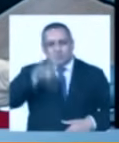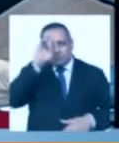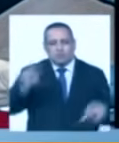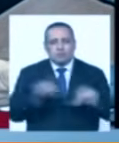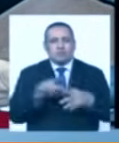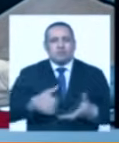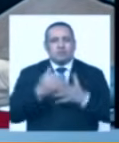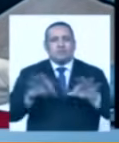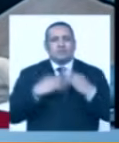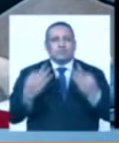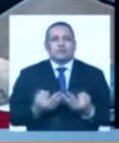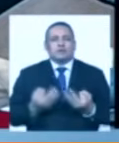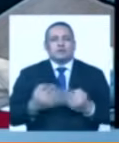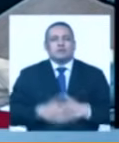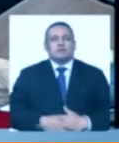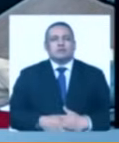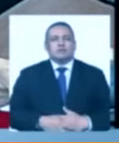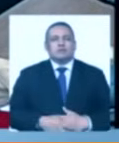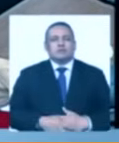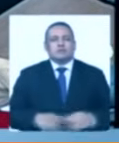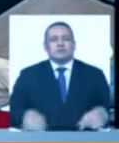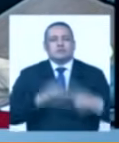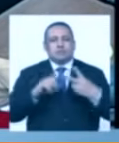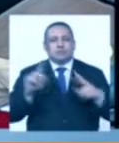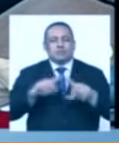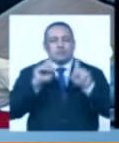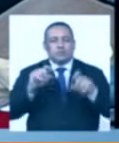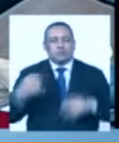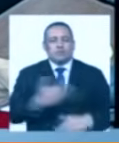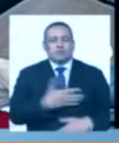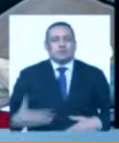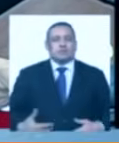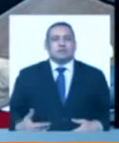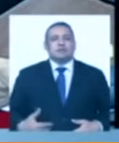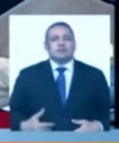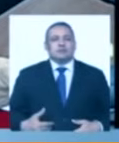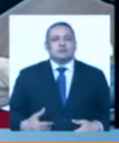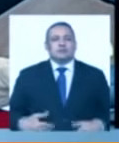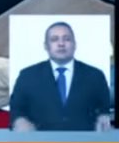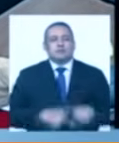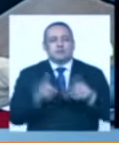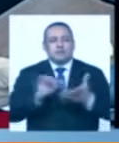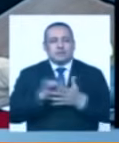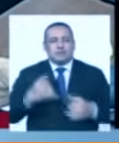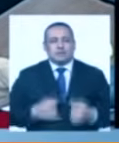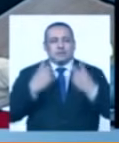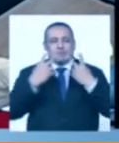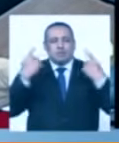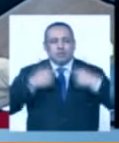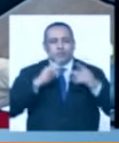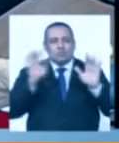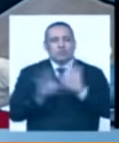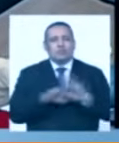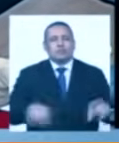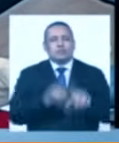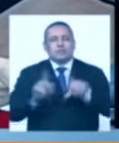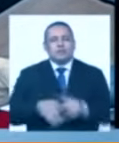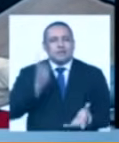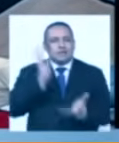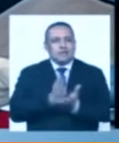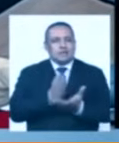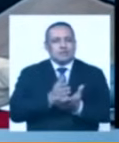para favorecer a su familia? Segunda pregunta, Presidenta, por su intermedio, El señor Coromoto Matos, condenado